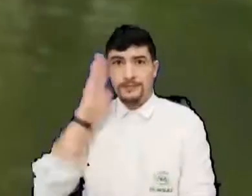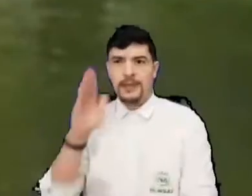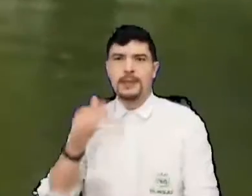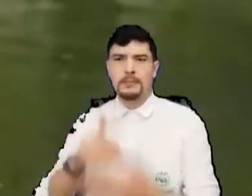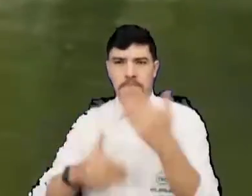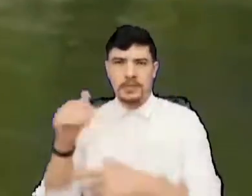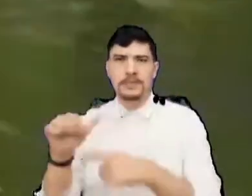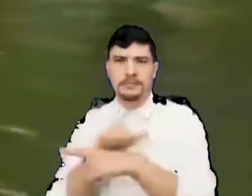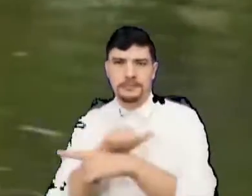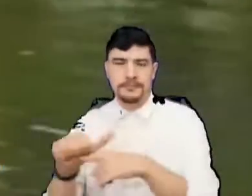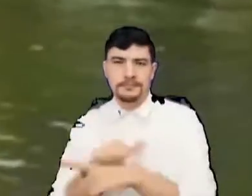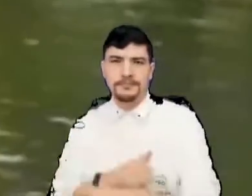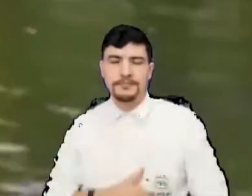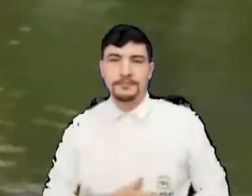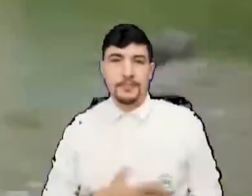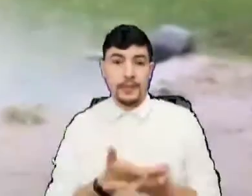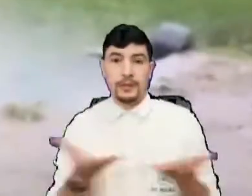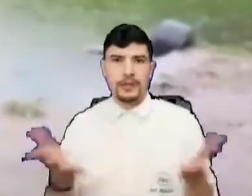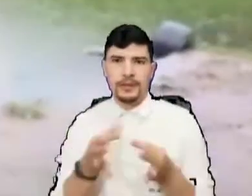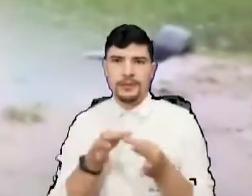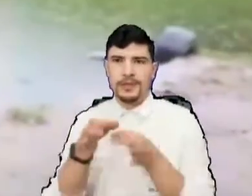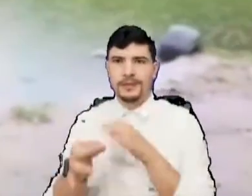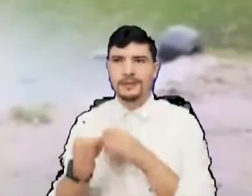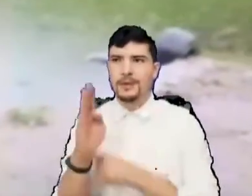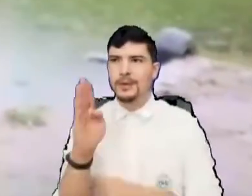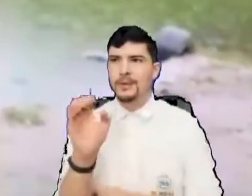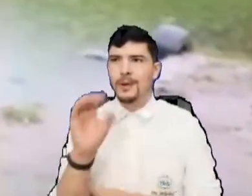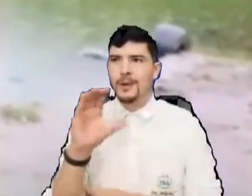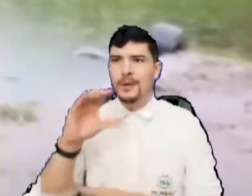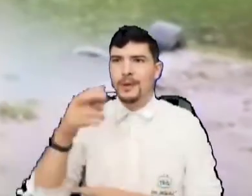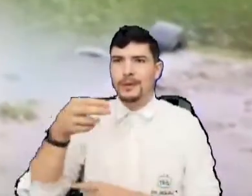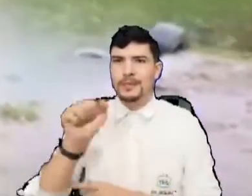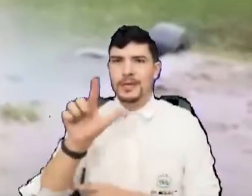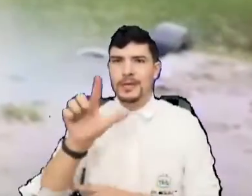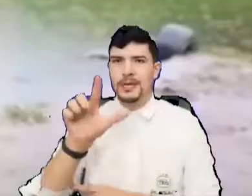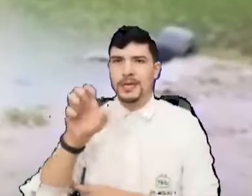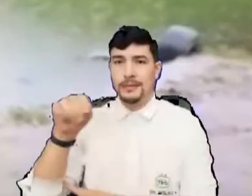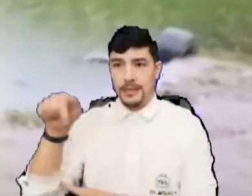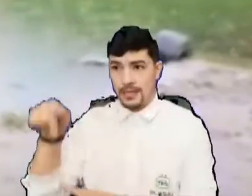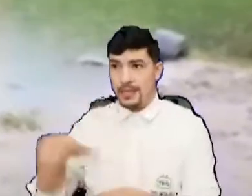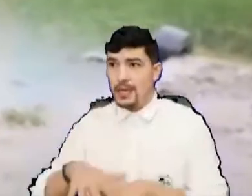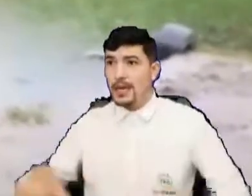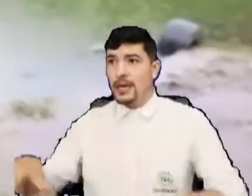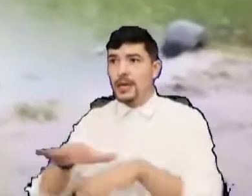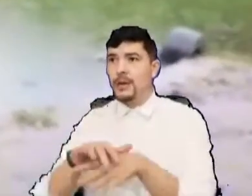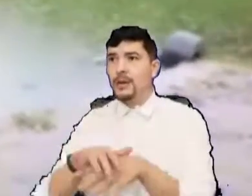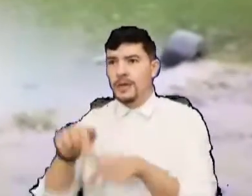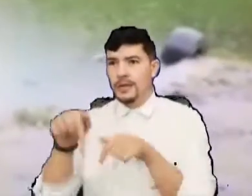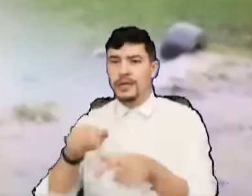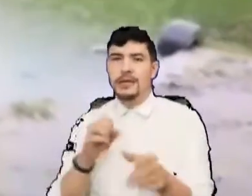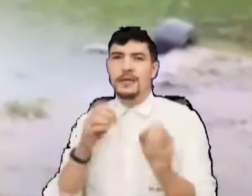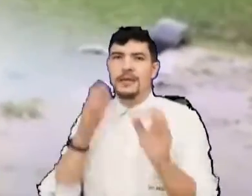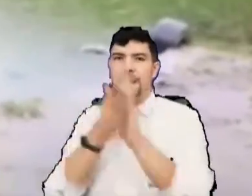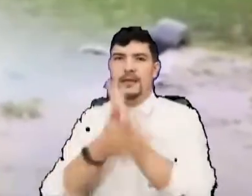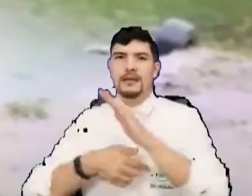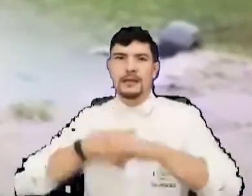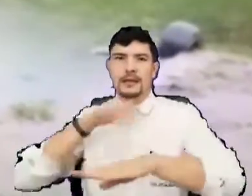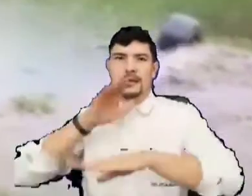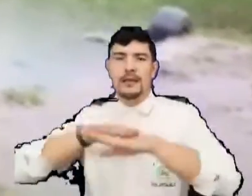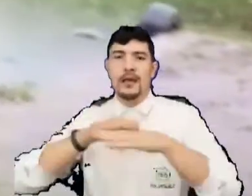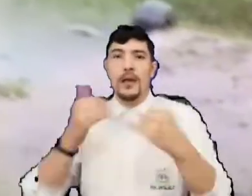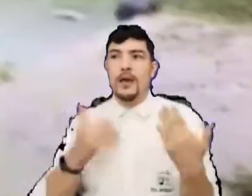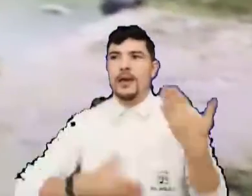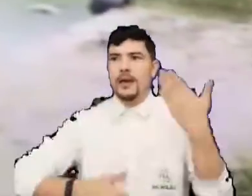de Bochalema entrenando en el agua. Desde acá, el Lago Cordilleras Country Club, informándoles que a partir de hoy inicio mis